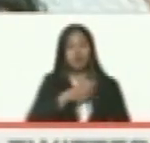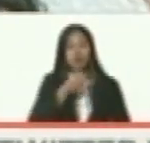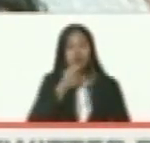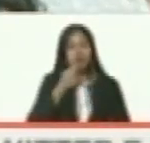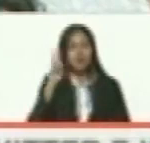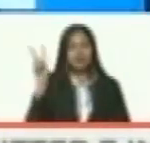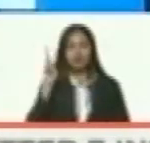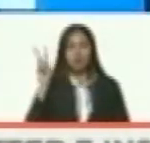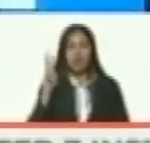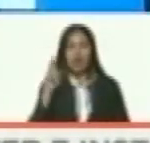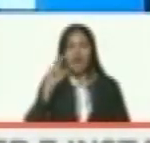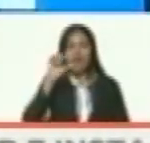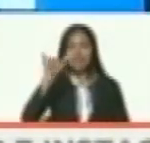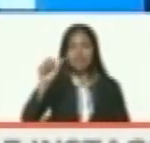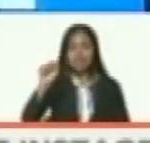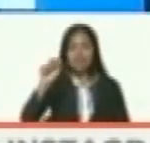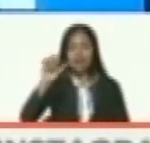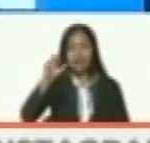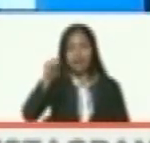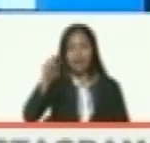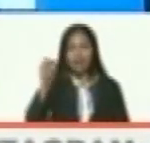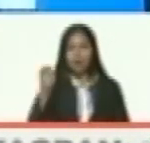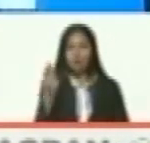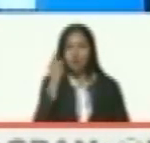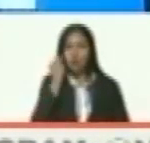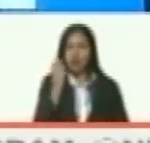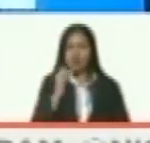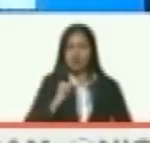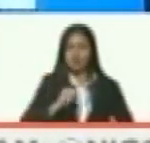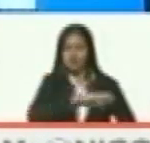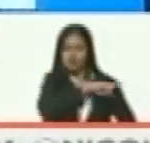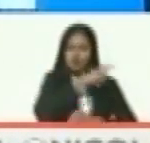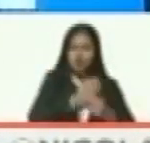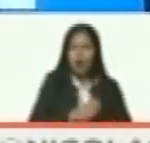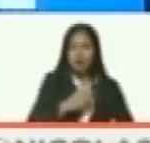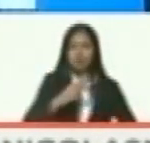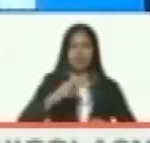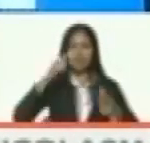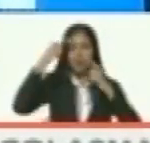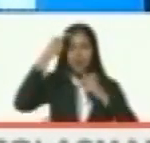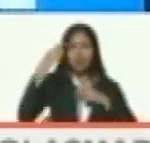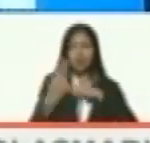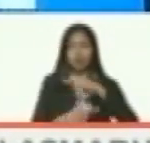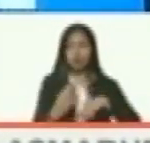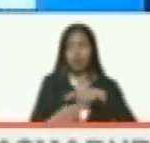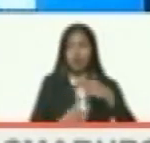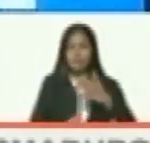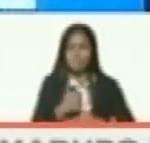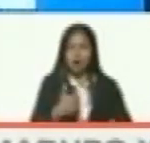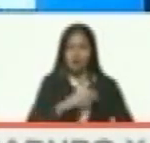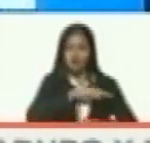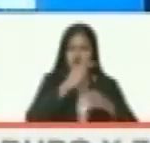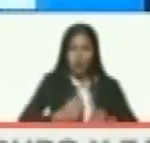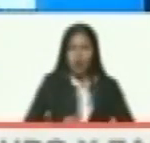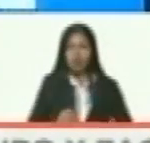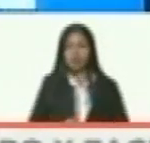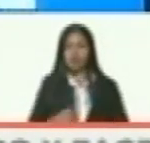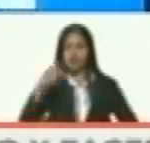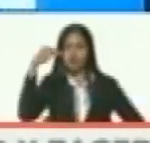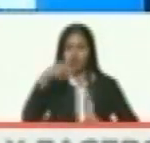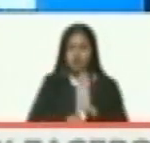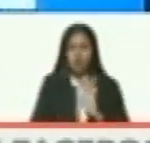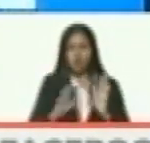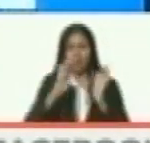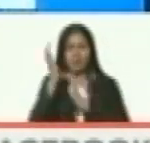Bella, Jacqueline Faría. Mujeres ultrachavistas, ultra bolivariana, revolucionaria,